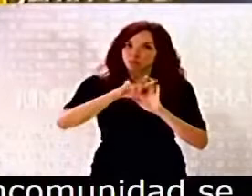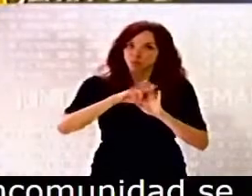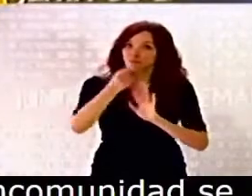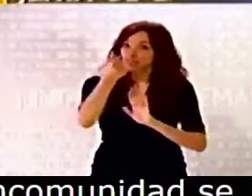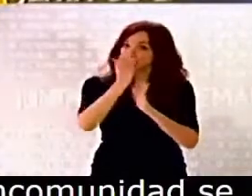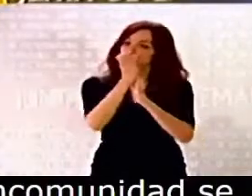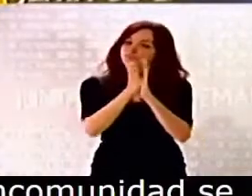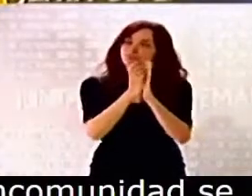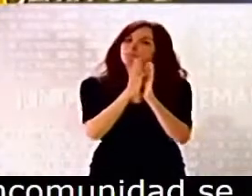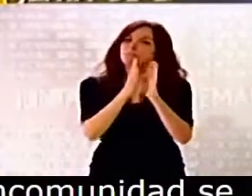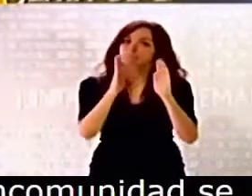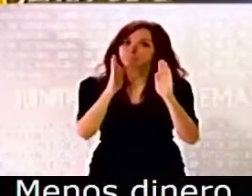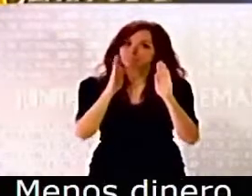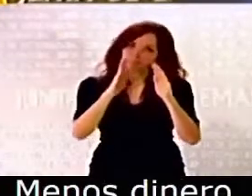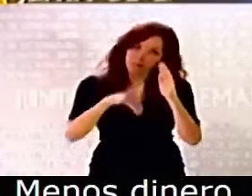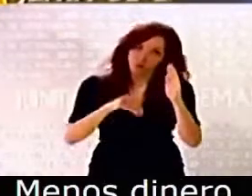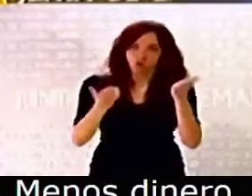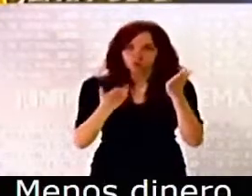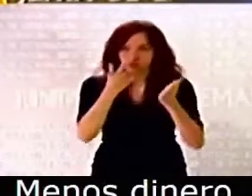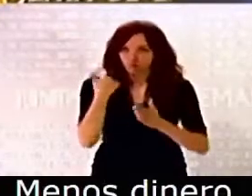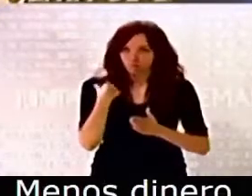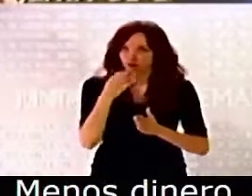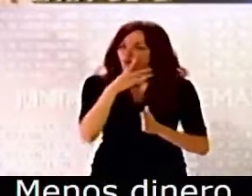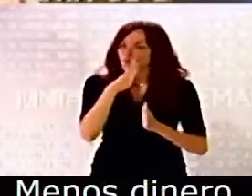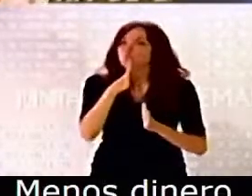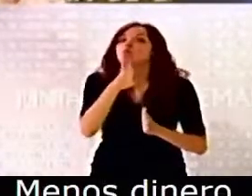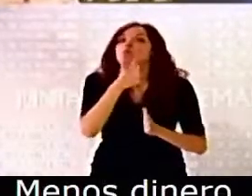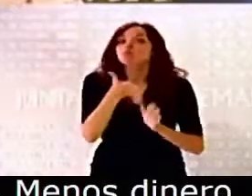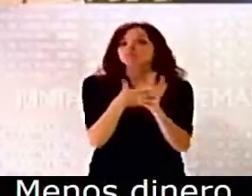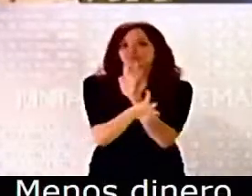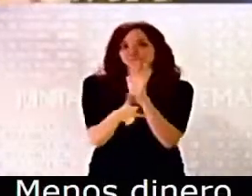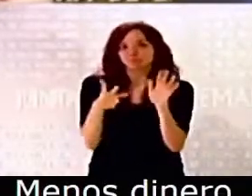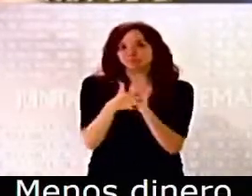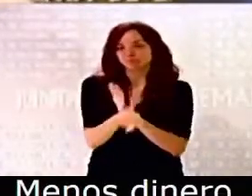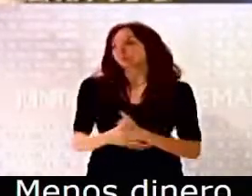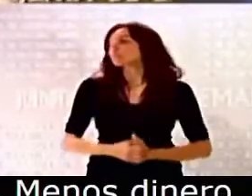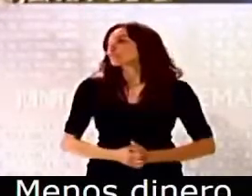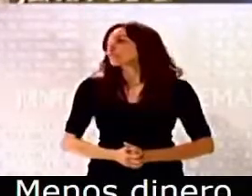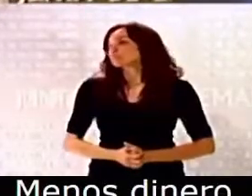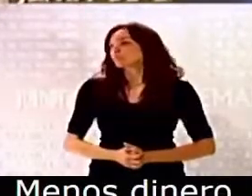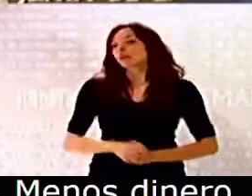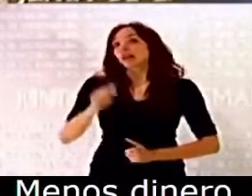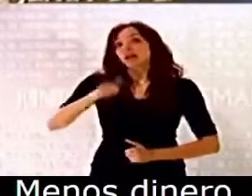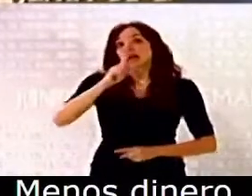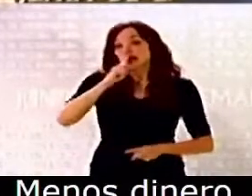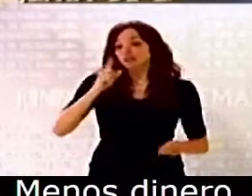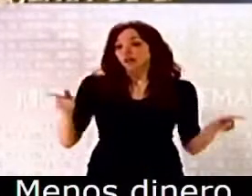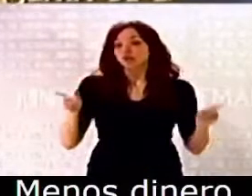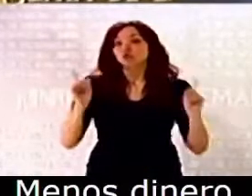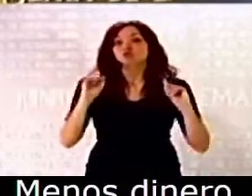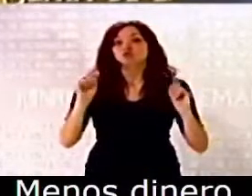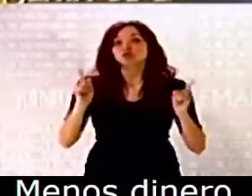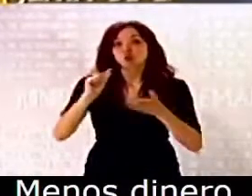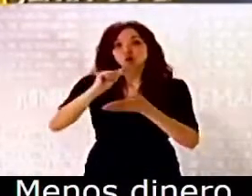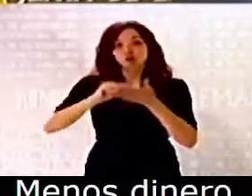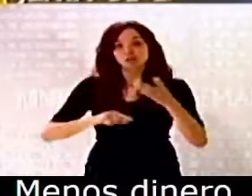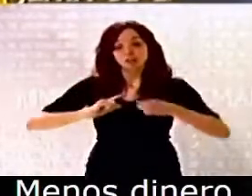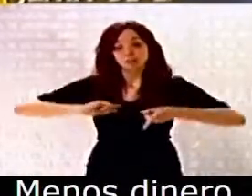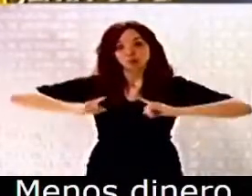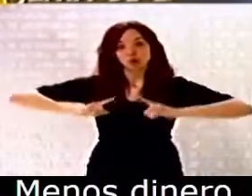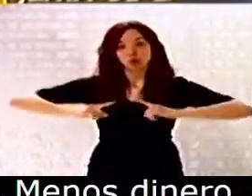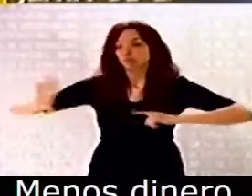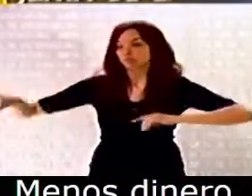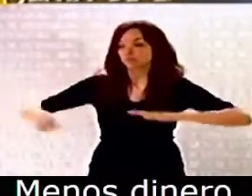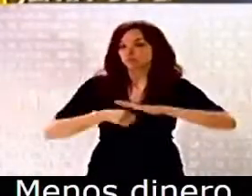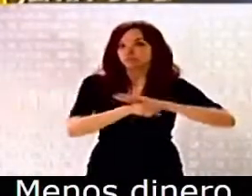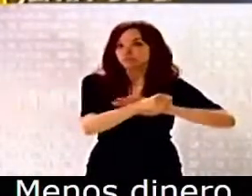pasado. Menos dinero, y ahora explicaré las razones. Este año no vamos a contratar solo monitores, sino que vamos a contratar, por petición y